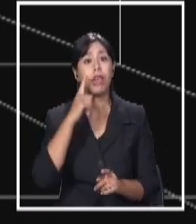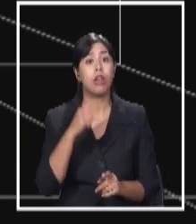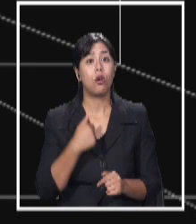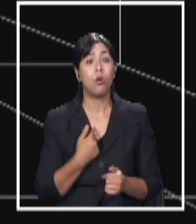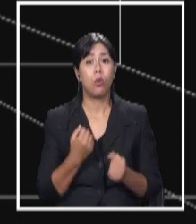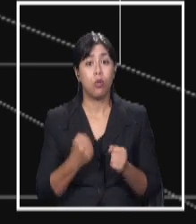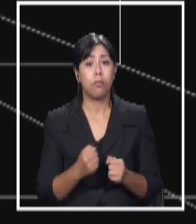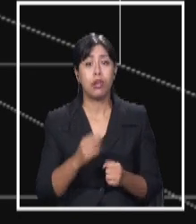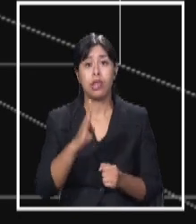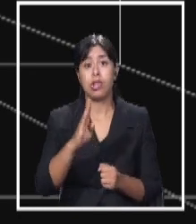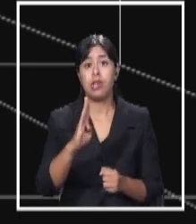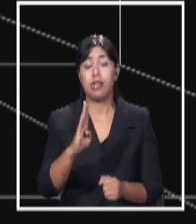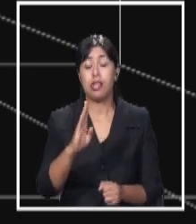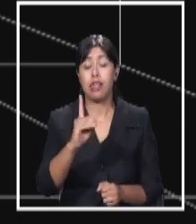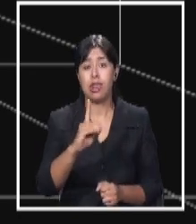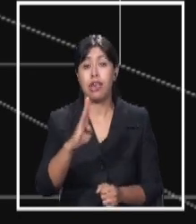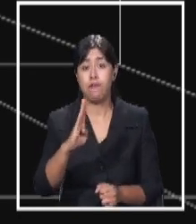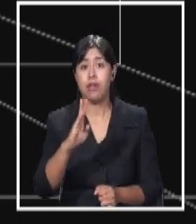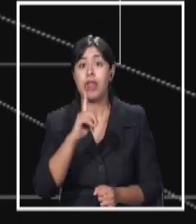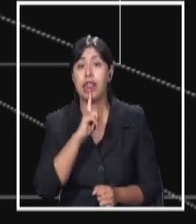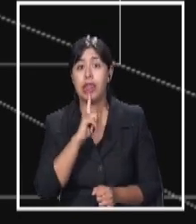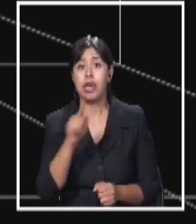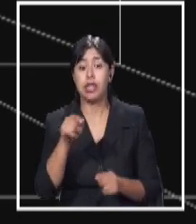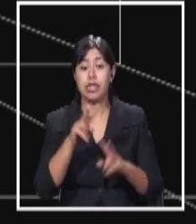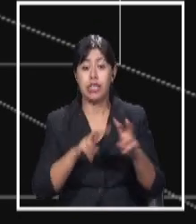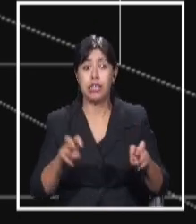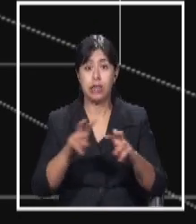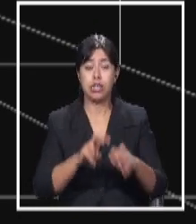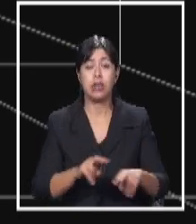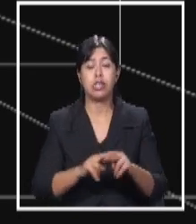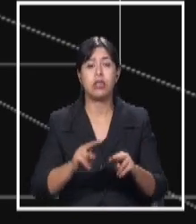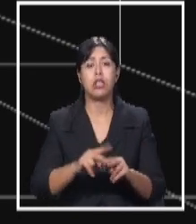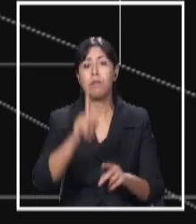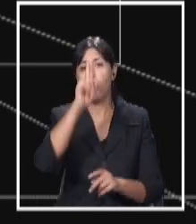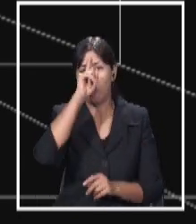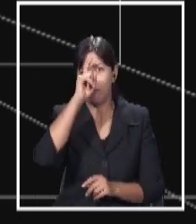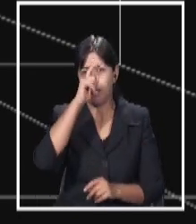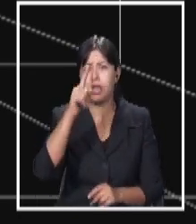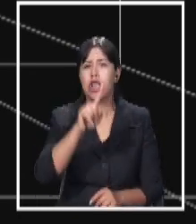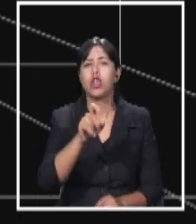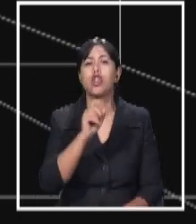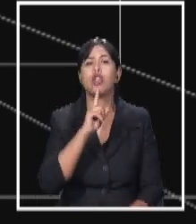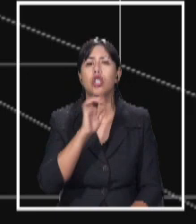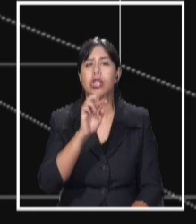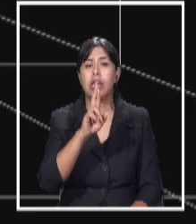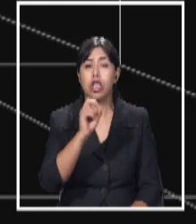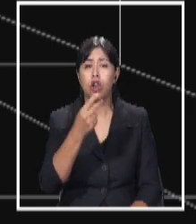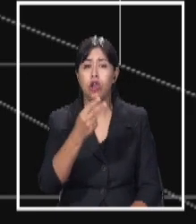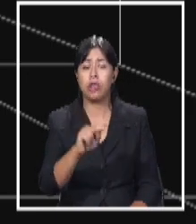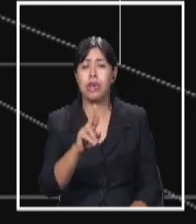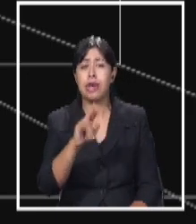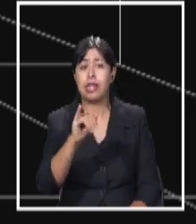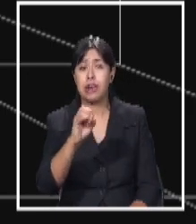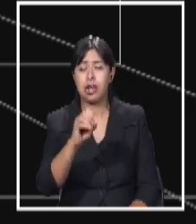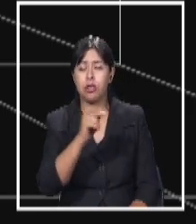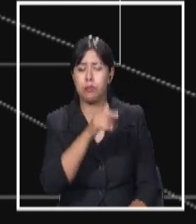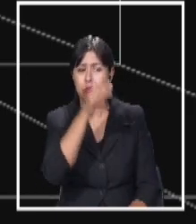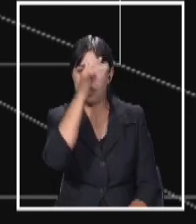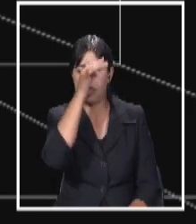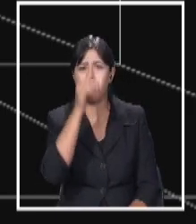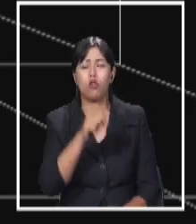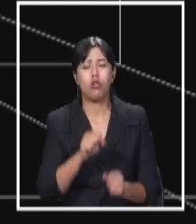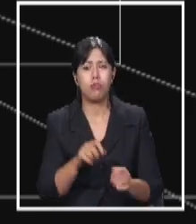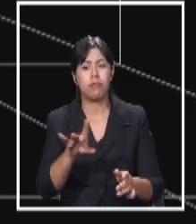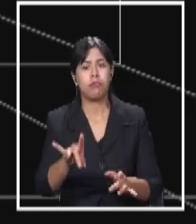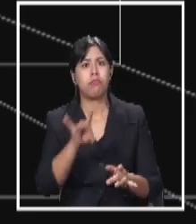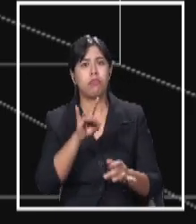tomar DBT, esto es un estudio que hicimos en el Hospital Sotero del Río, uno puede tomar DBT y convertirlo en una intervención